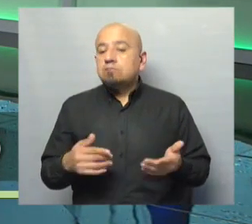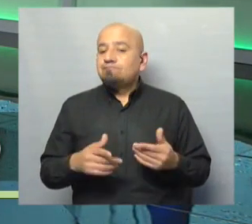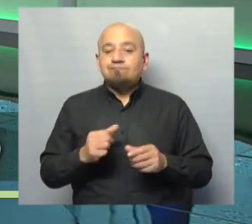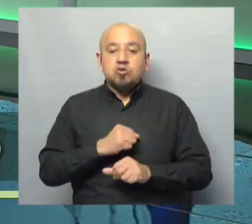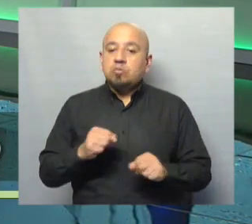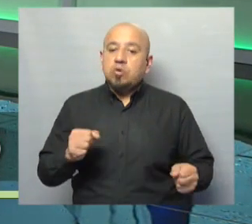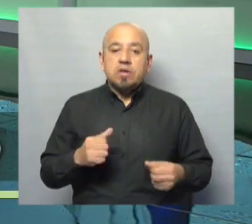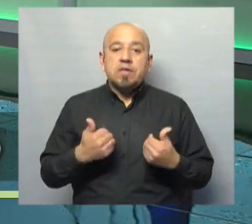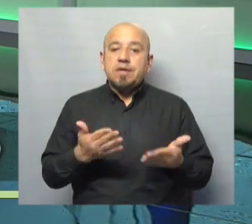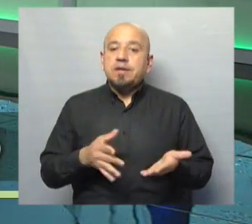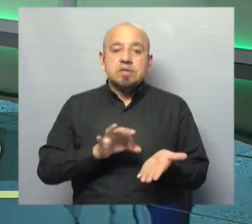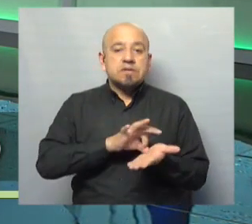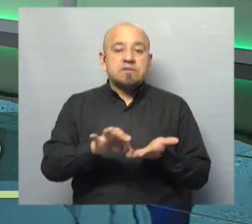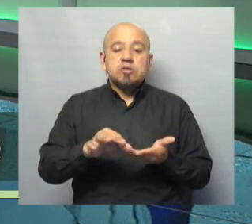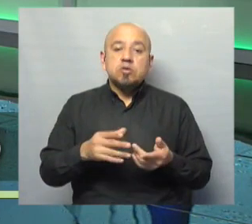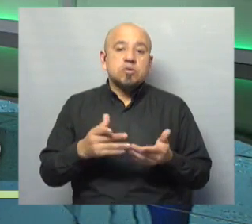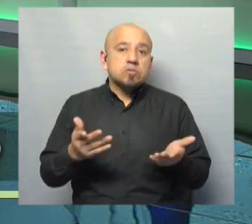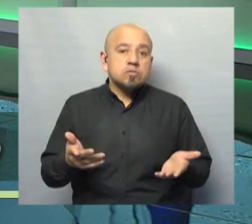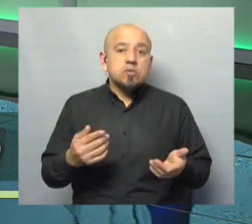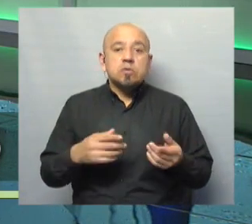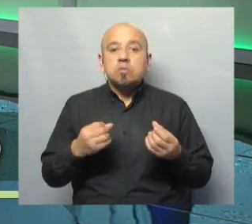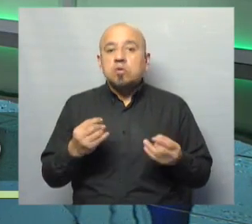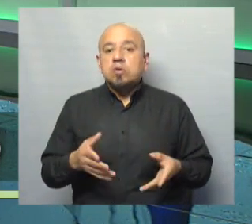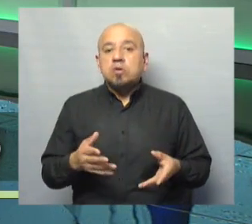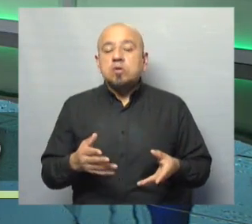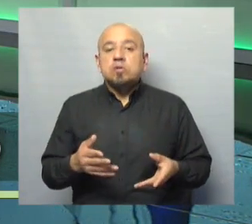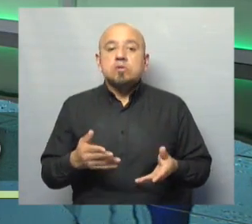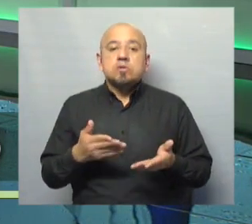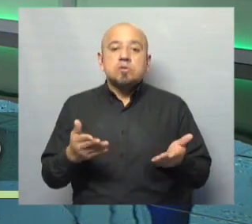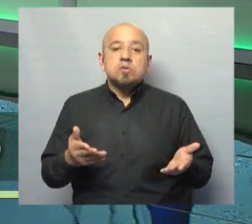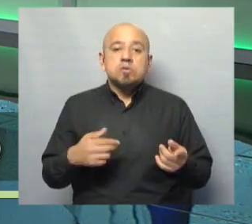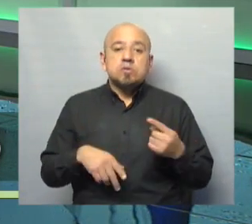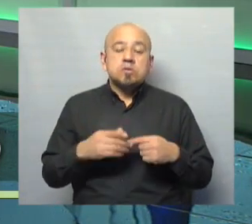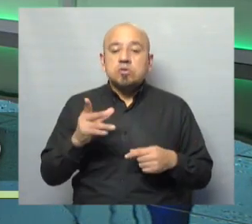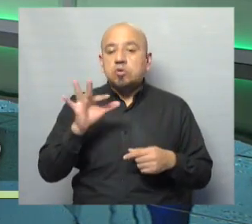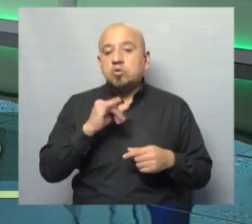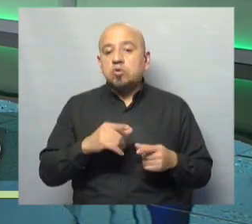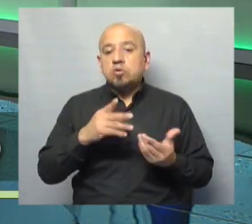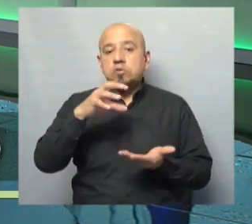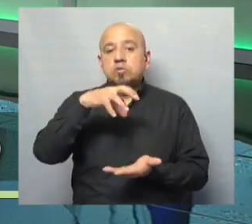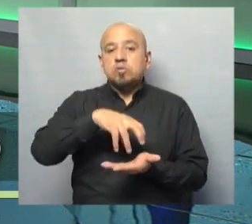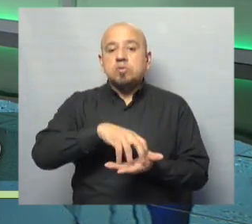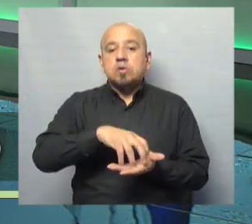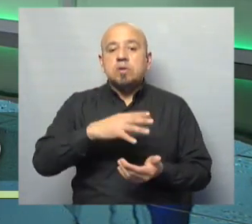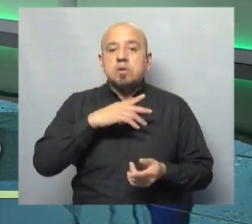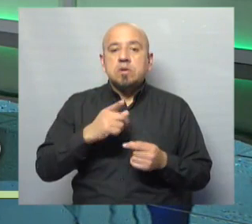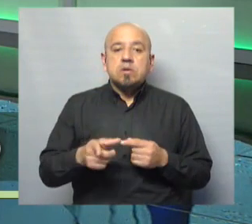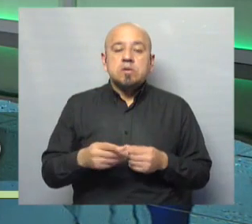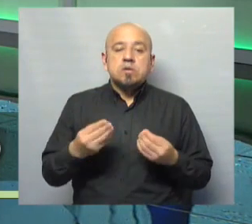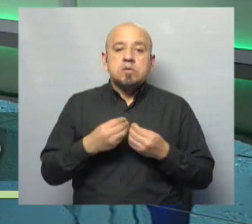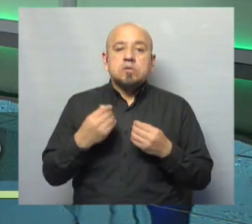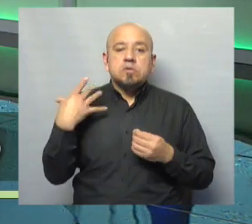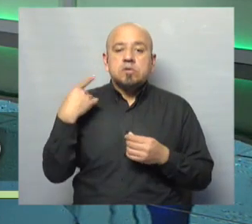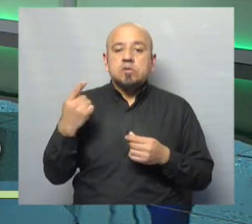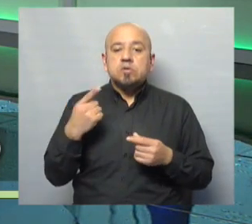porque no se tiene la capacidad propia para dar respuesta ni siquiera a la atención cotidiana de los centros dicen que además hay varios directores